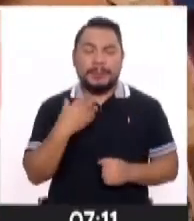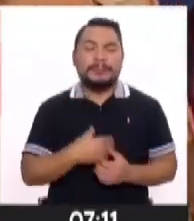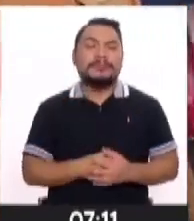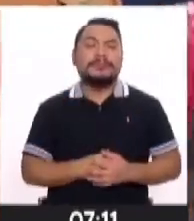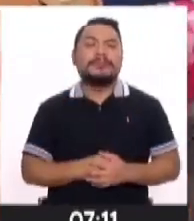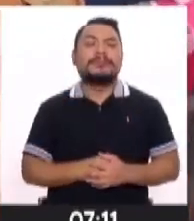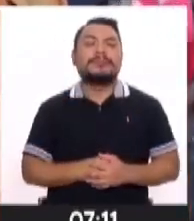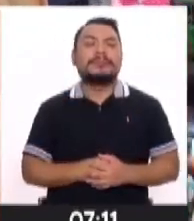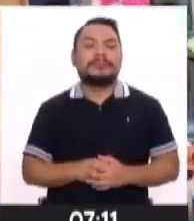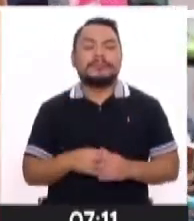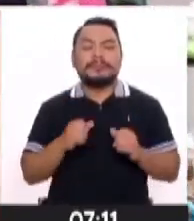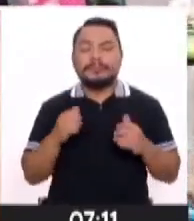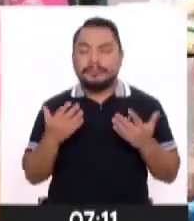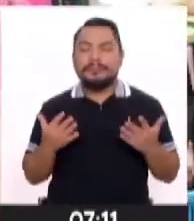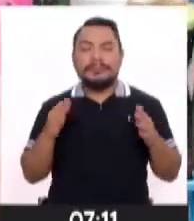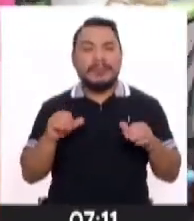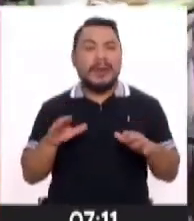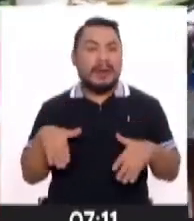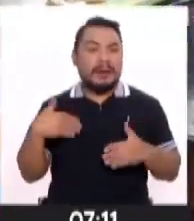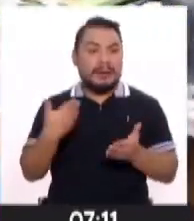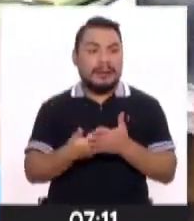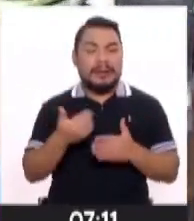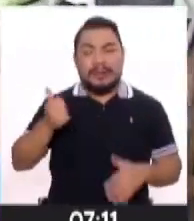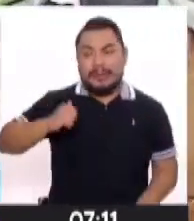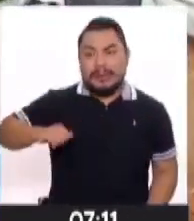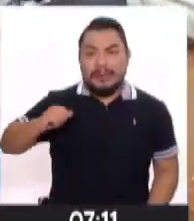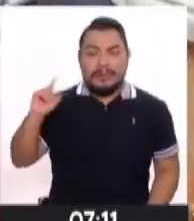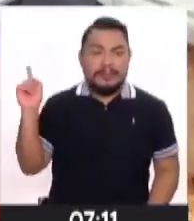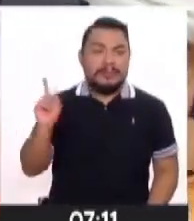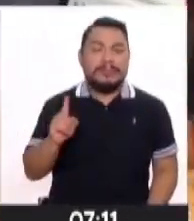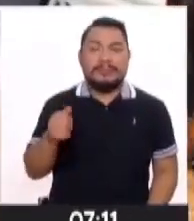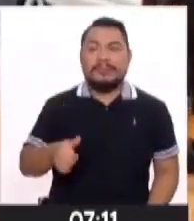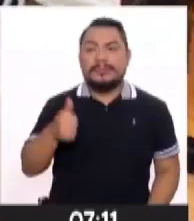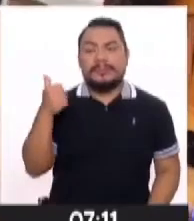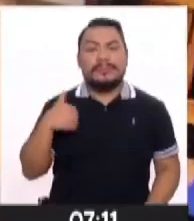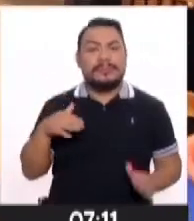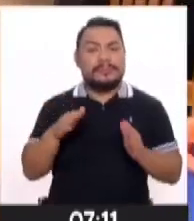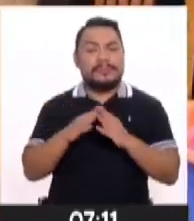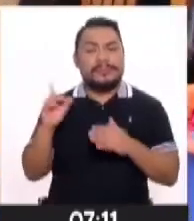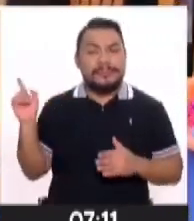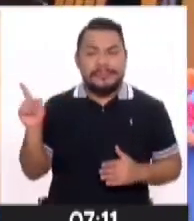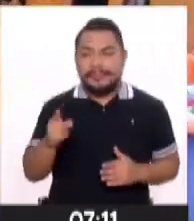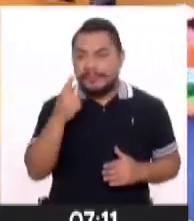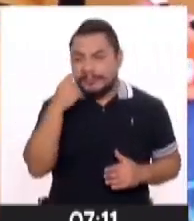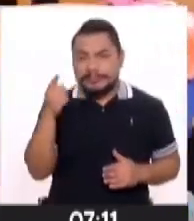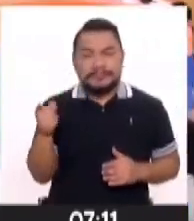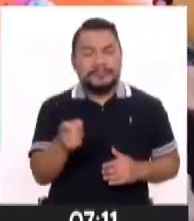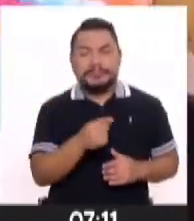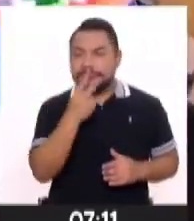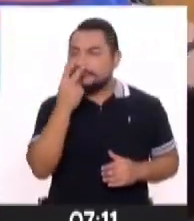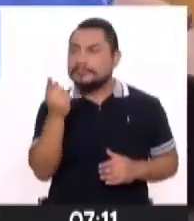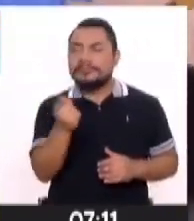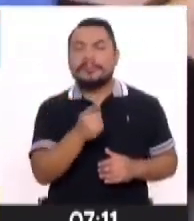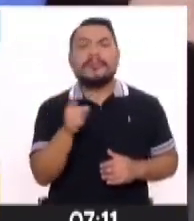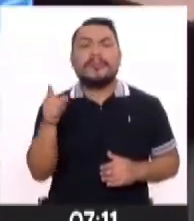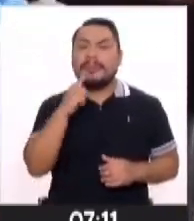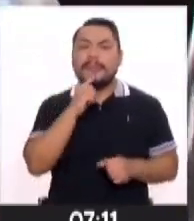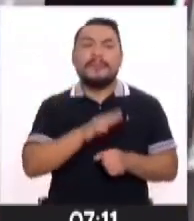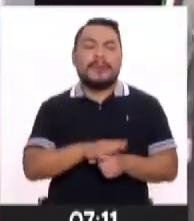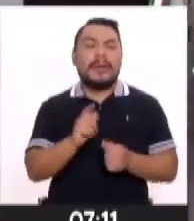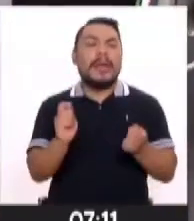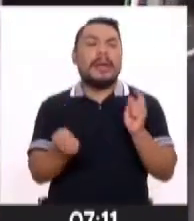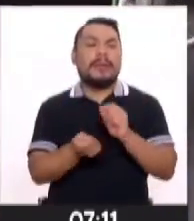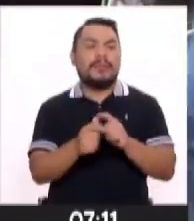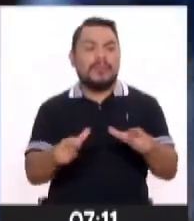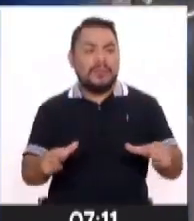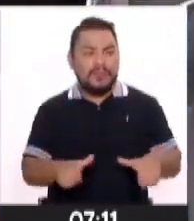que pues había llegado el alcalde, funcionarios de la municipalidad para conocer el caso, se les había prometido ser